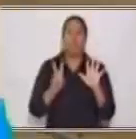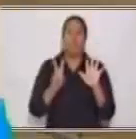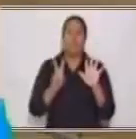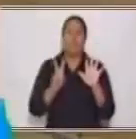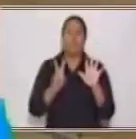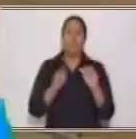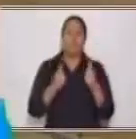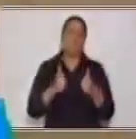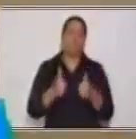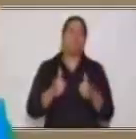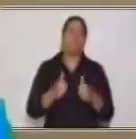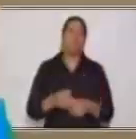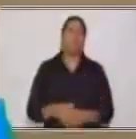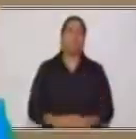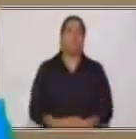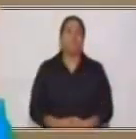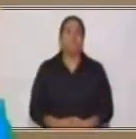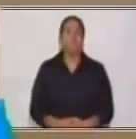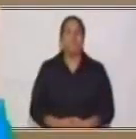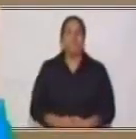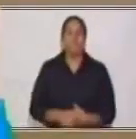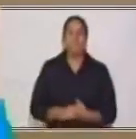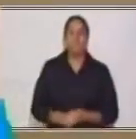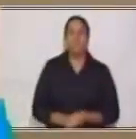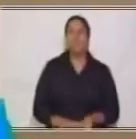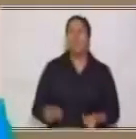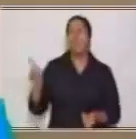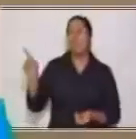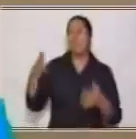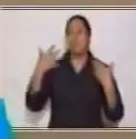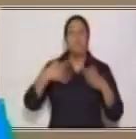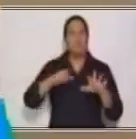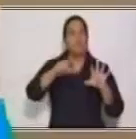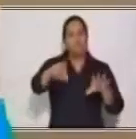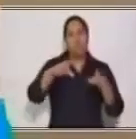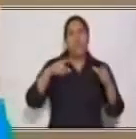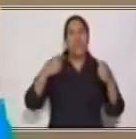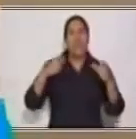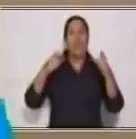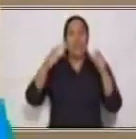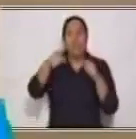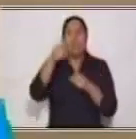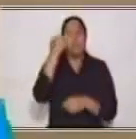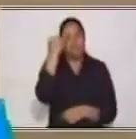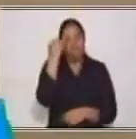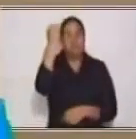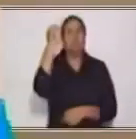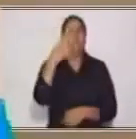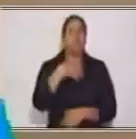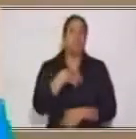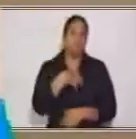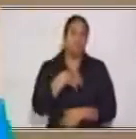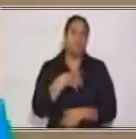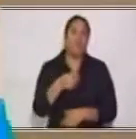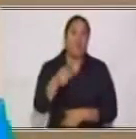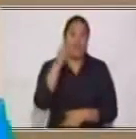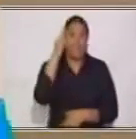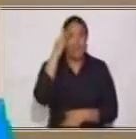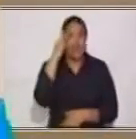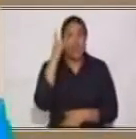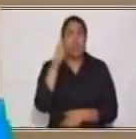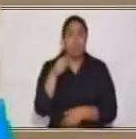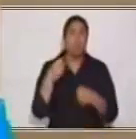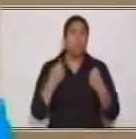Muy bien. Eso ya queda a su creatividad. Vamos a recordar que esto lo pueden realizar en